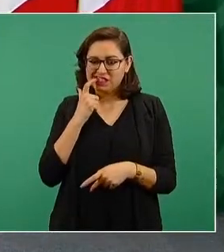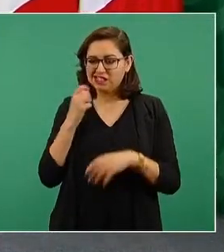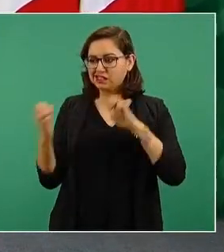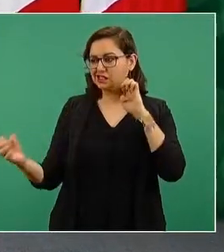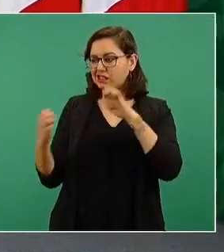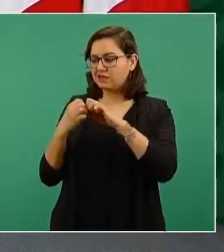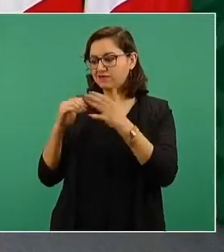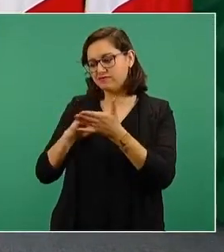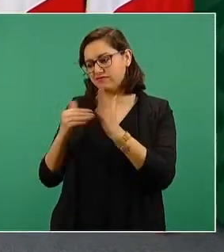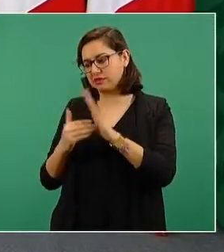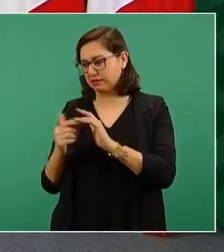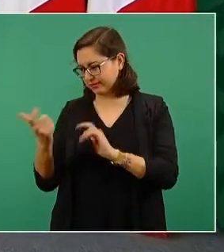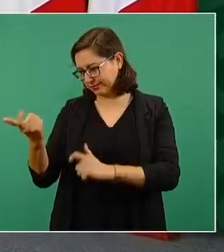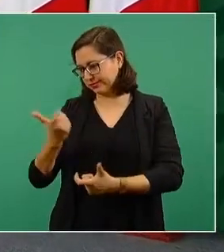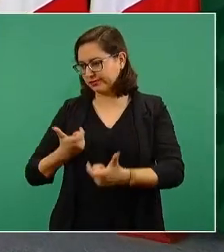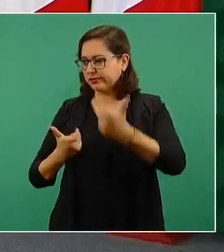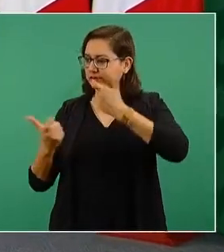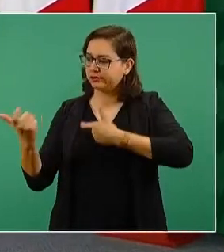hagan su agosto,